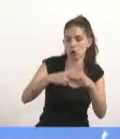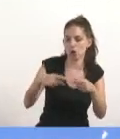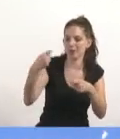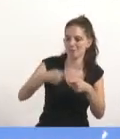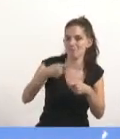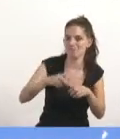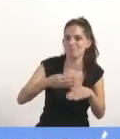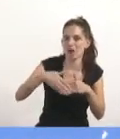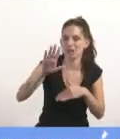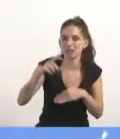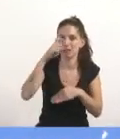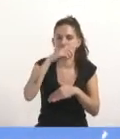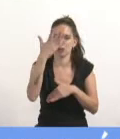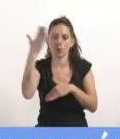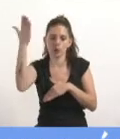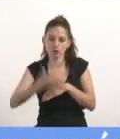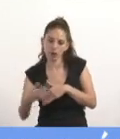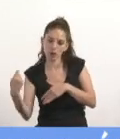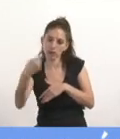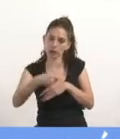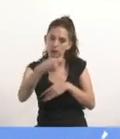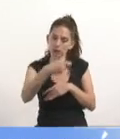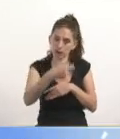aproximadamente el 75% de la inversión hoy